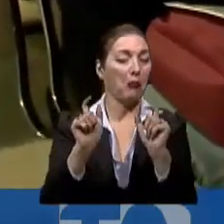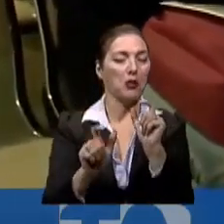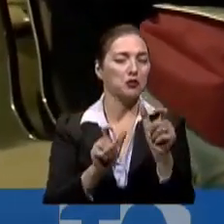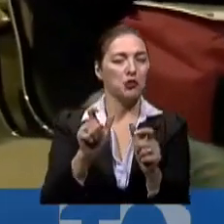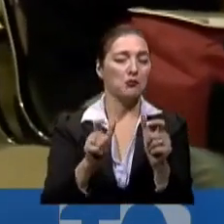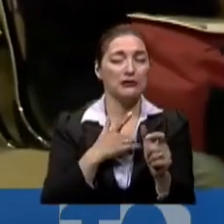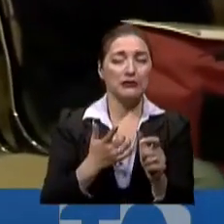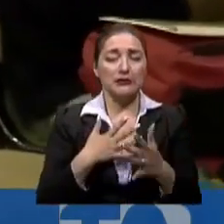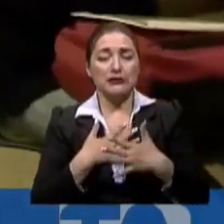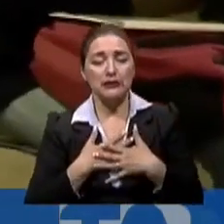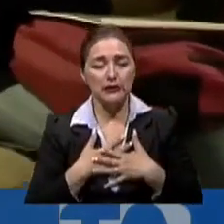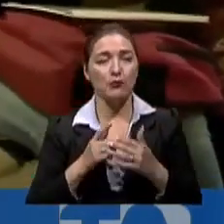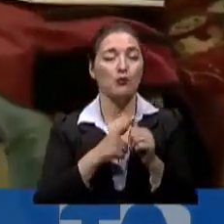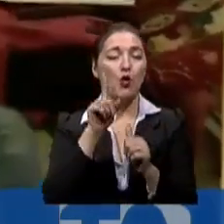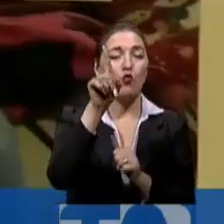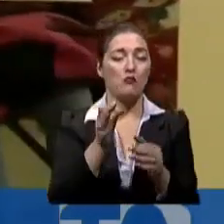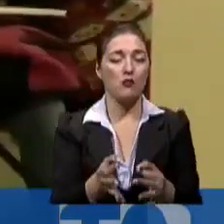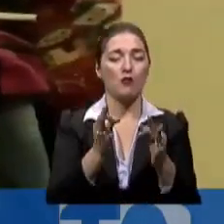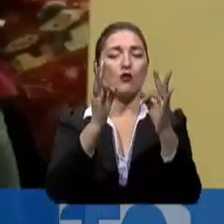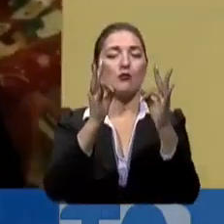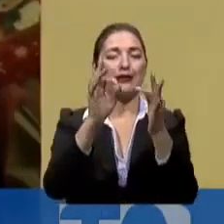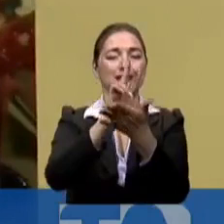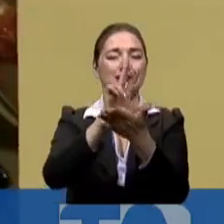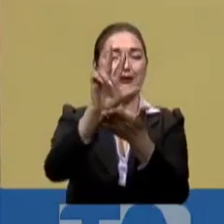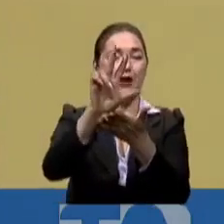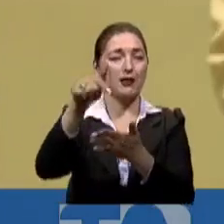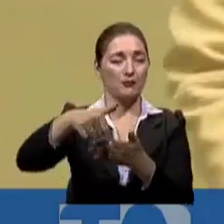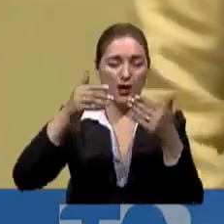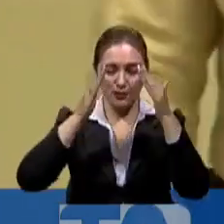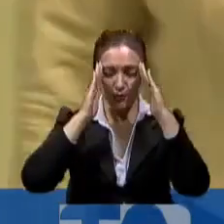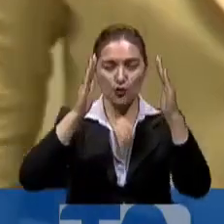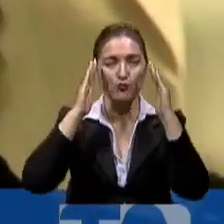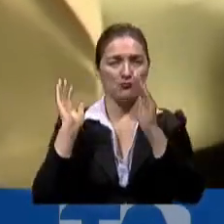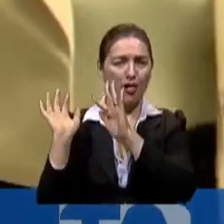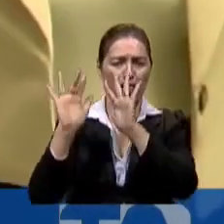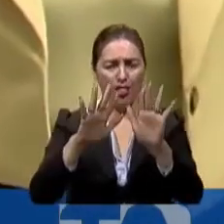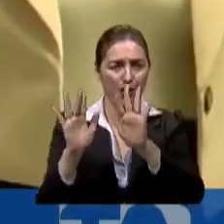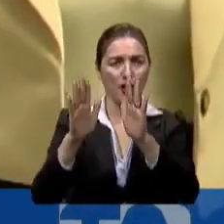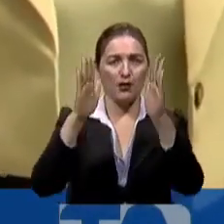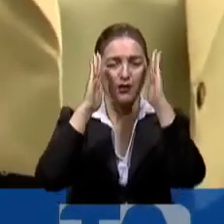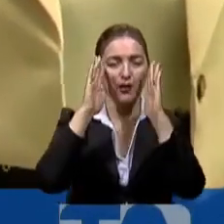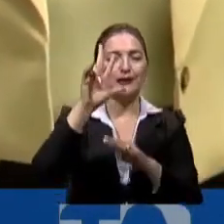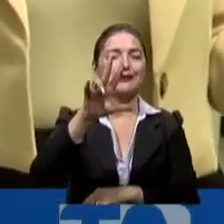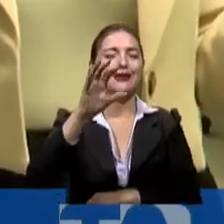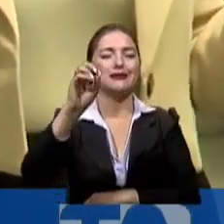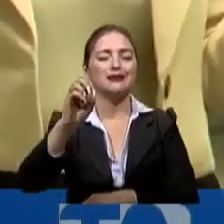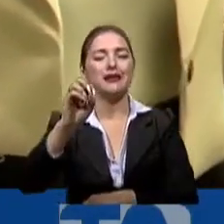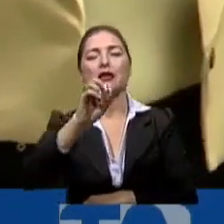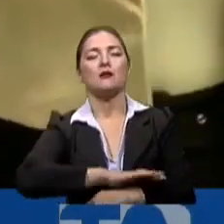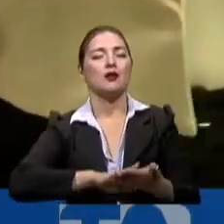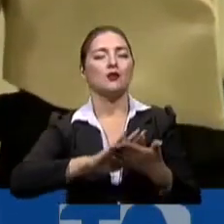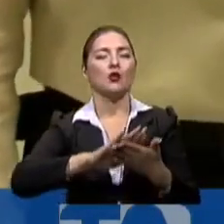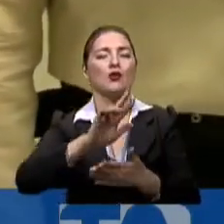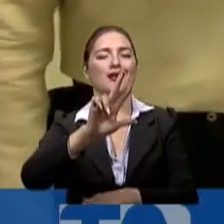insatisfecha al momento desde el primero de febrero es decir en las tres semanas que tenemos atendiendo en el centro hemos atendido ya 336